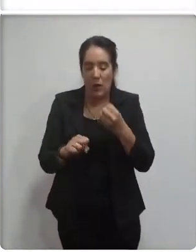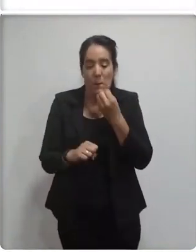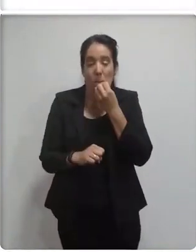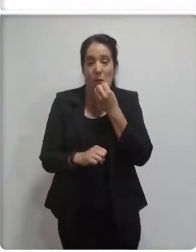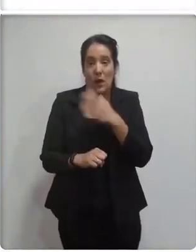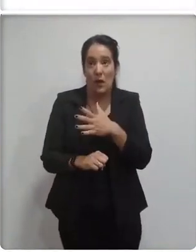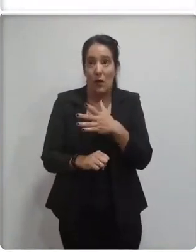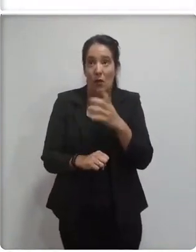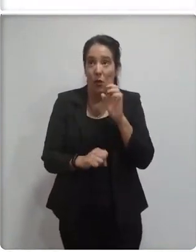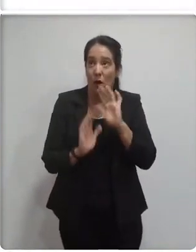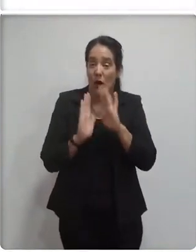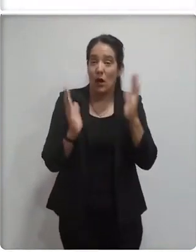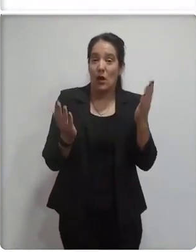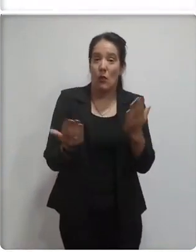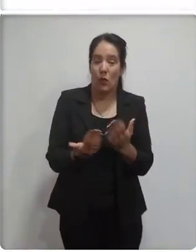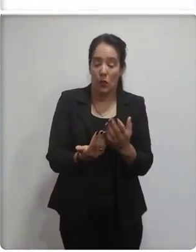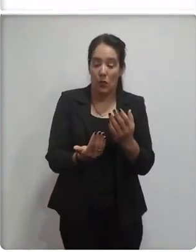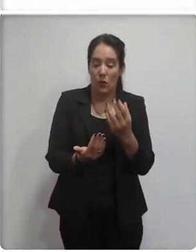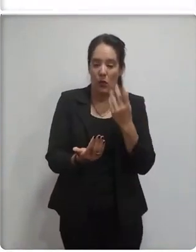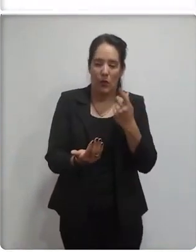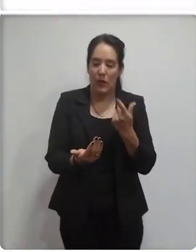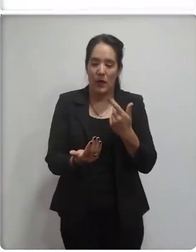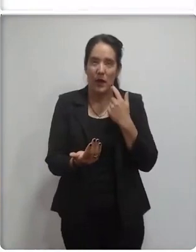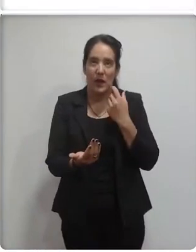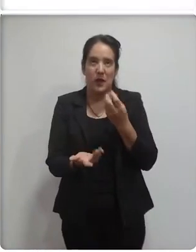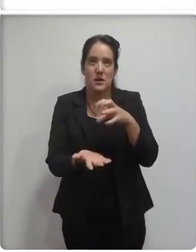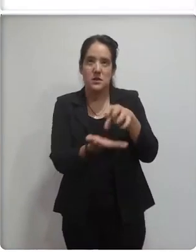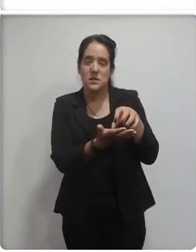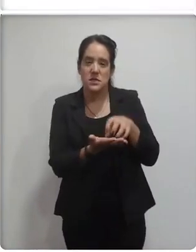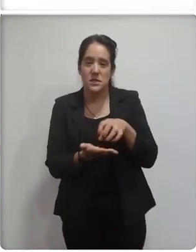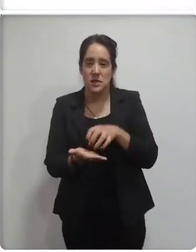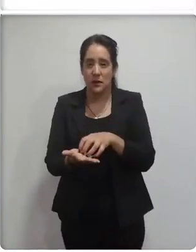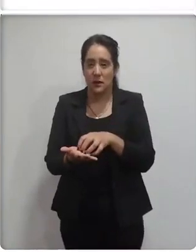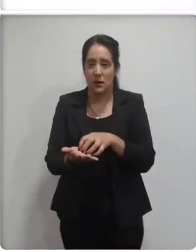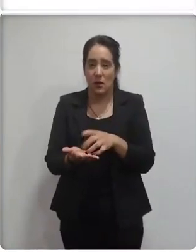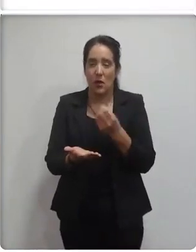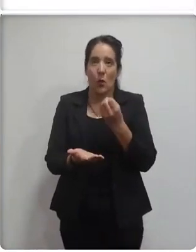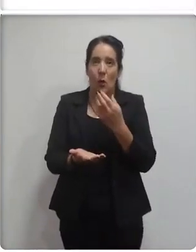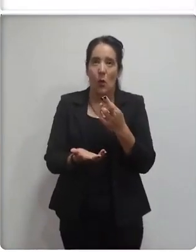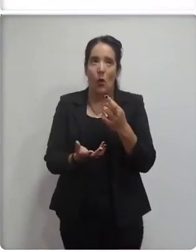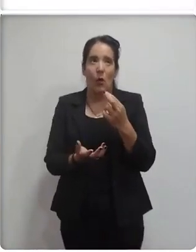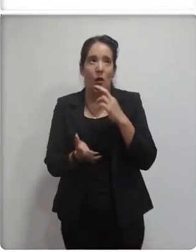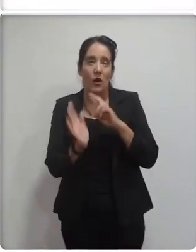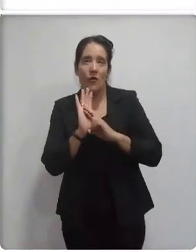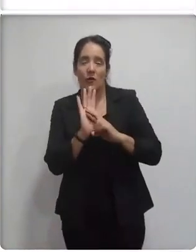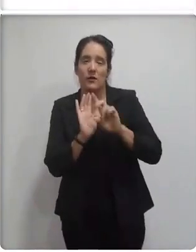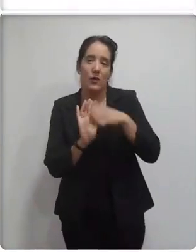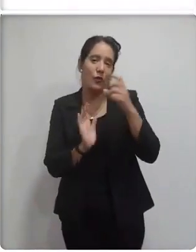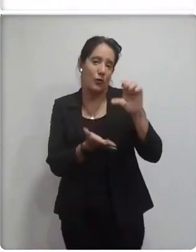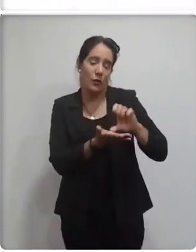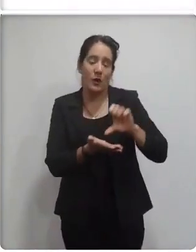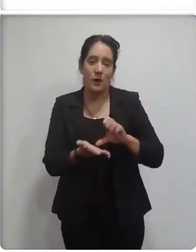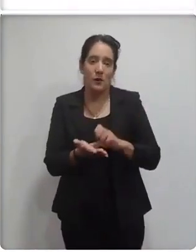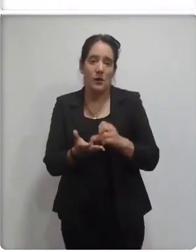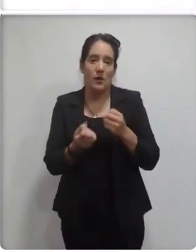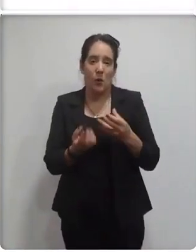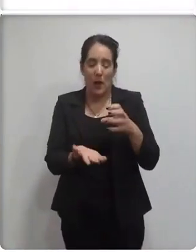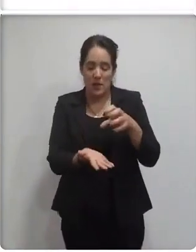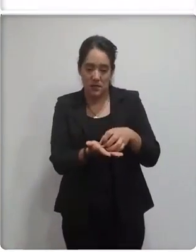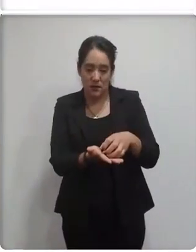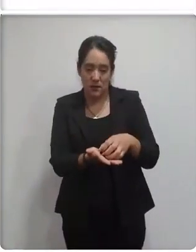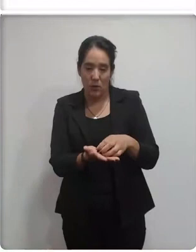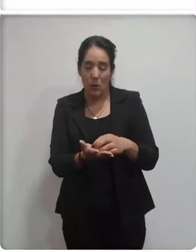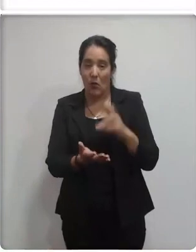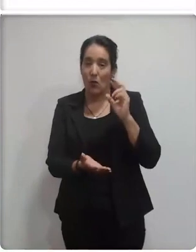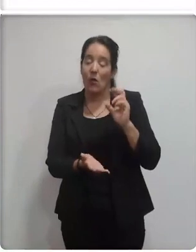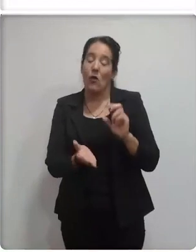nivel mundial de lo que hoy existe como centros de enfermedades poco frecuentes y ver de alguna manera qué se